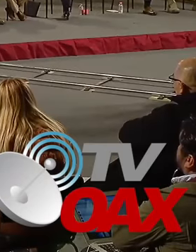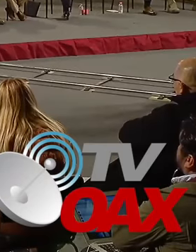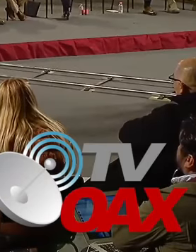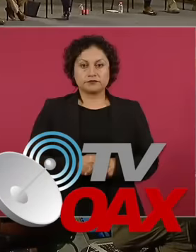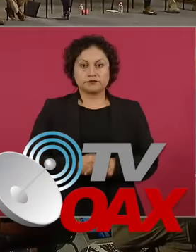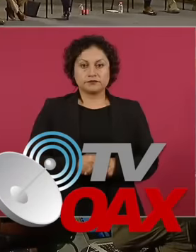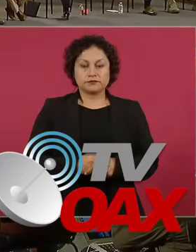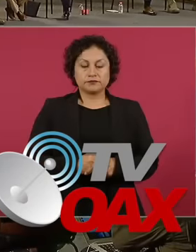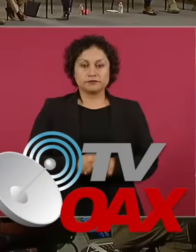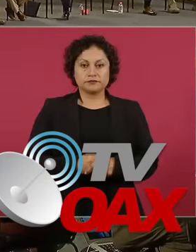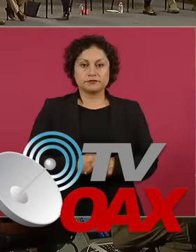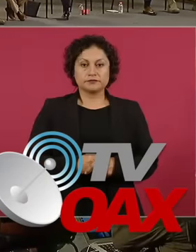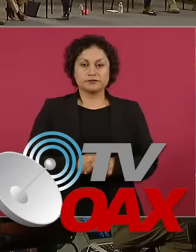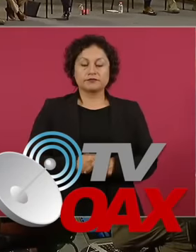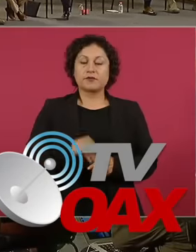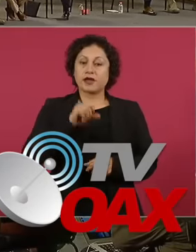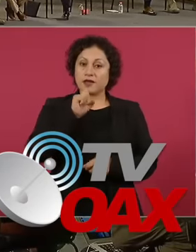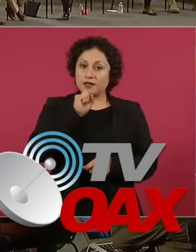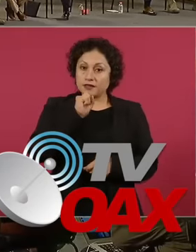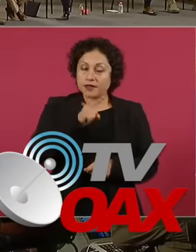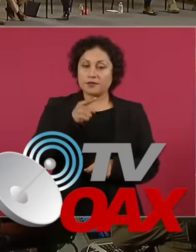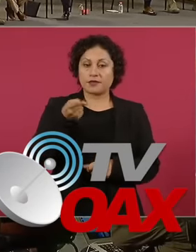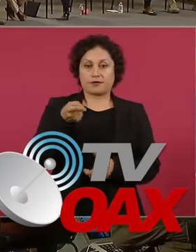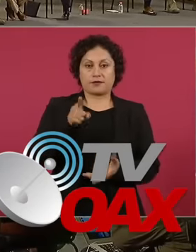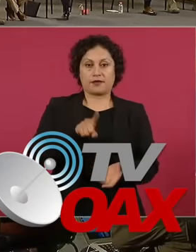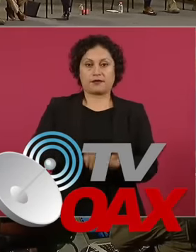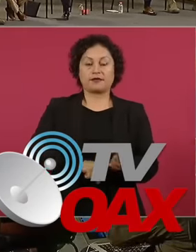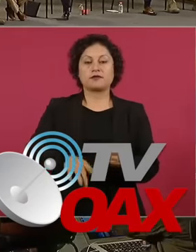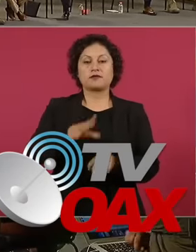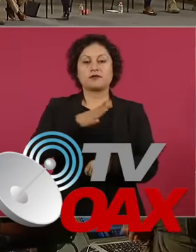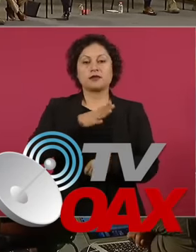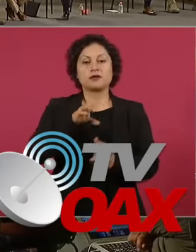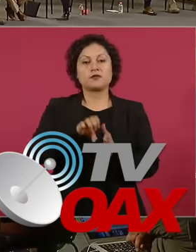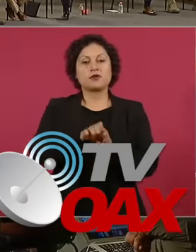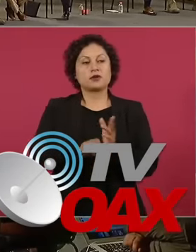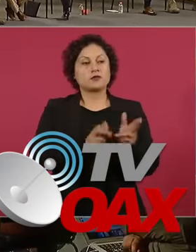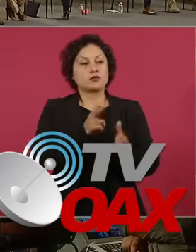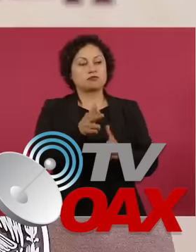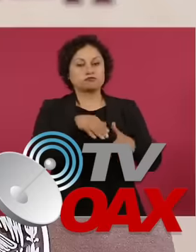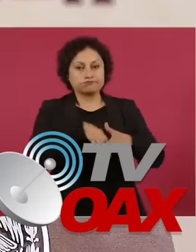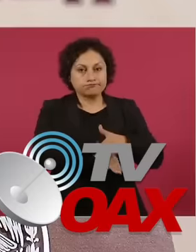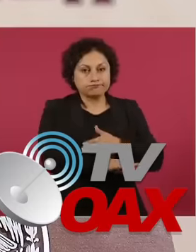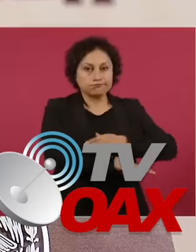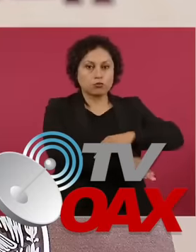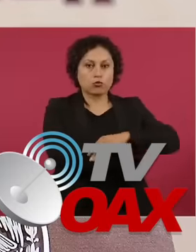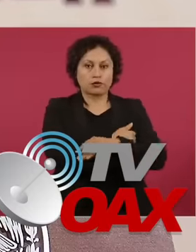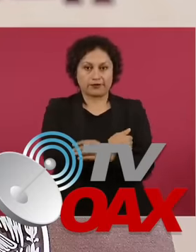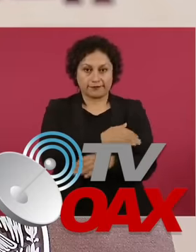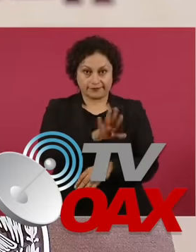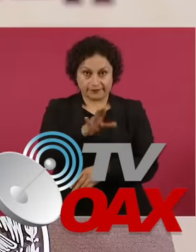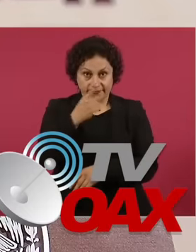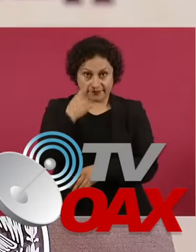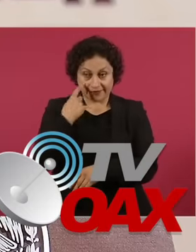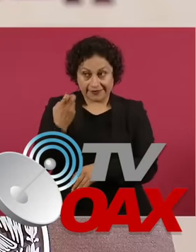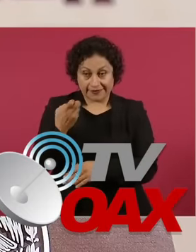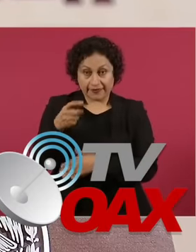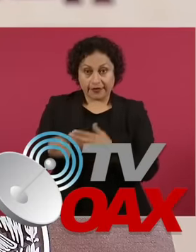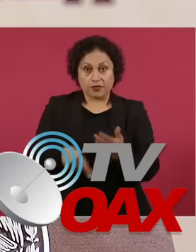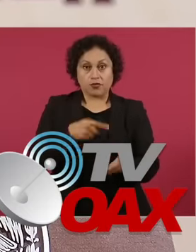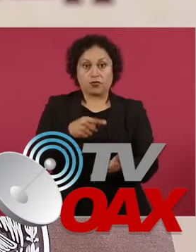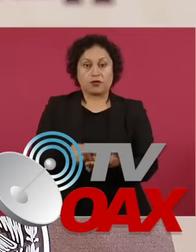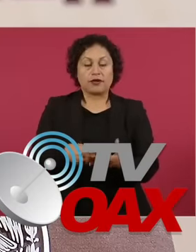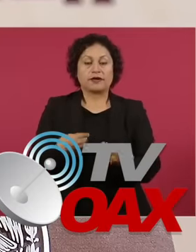parte de los elementos que van a la cochera y en esta casa vive una familia Los Hermanos encargados de la recepción de los materiales por